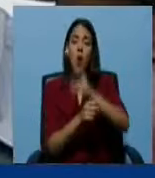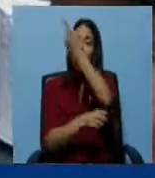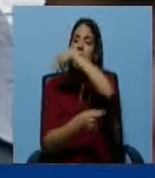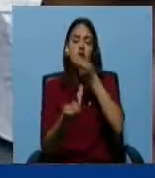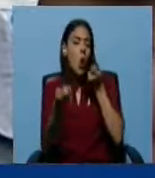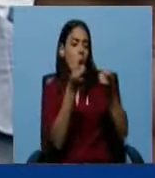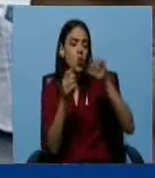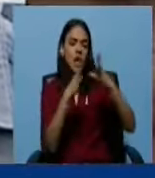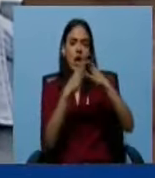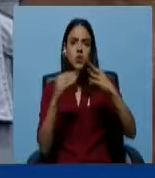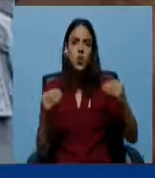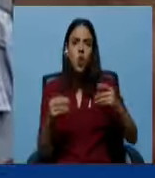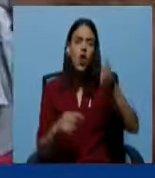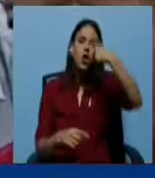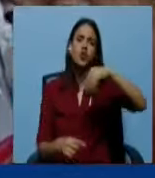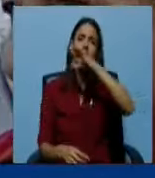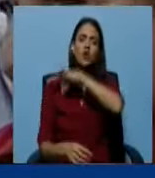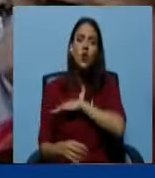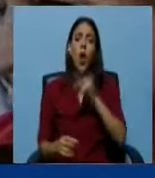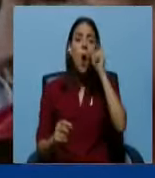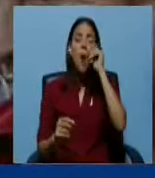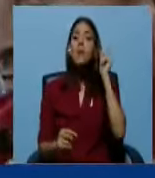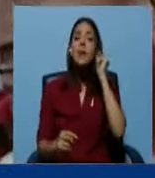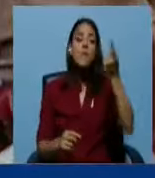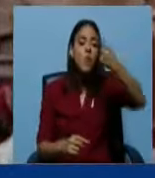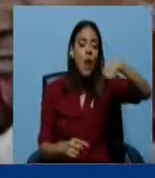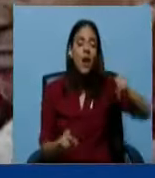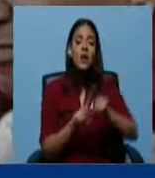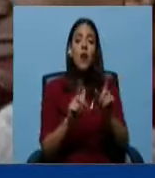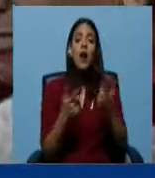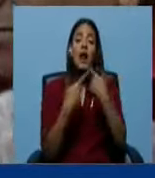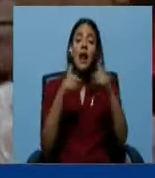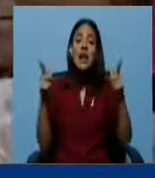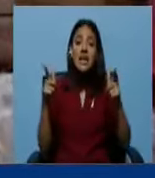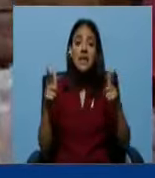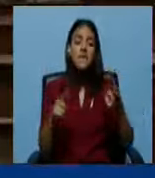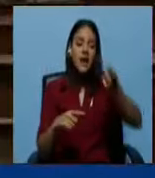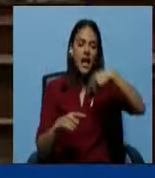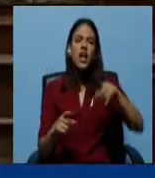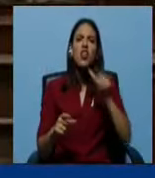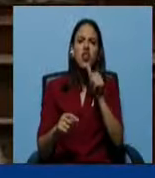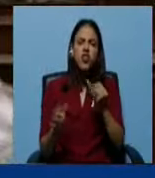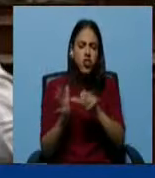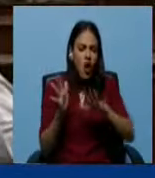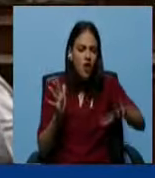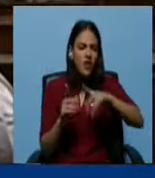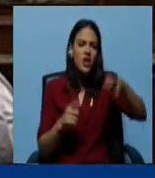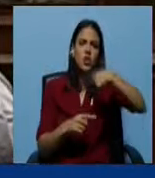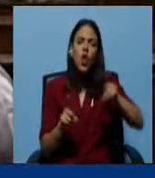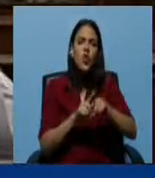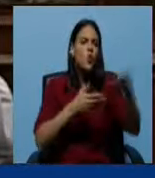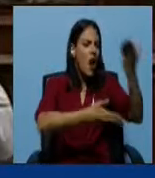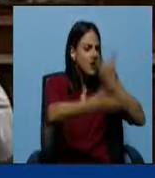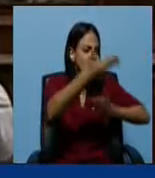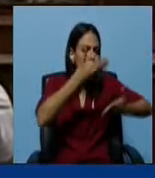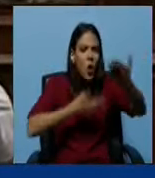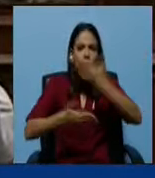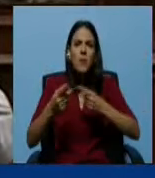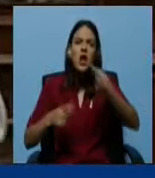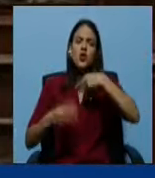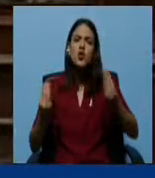fundamental, una sociedad de hombres y mujeres libres, donde todo se compartía, donde se vivía en